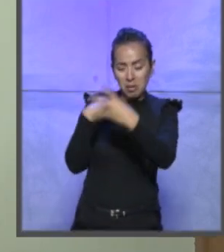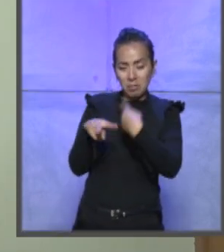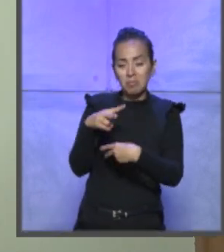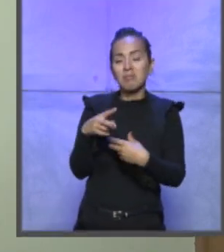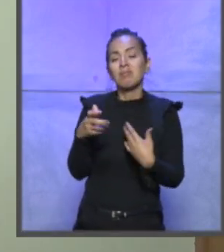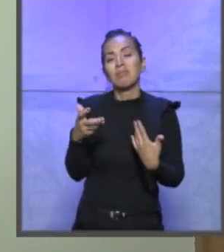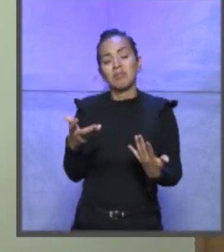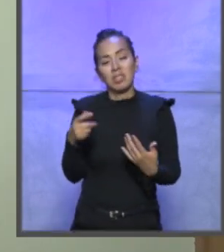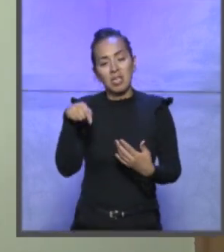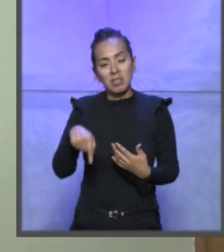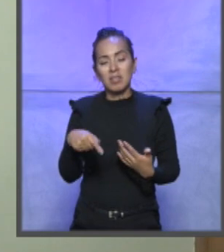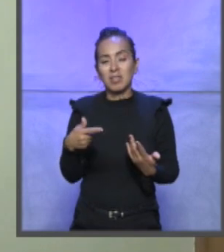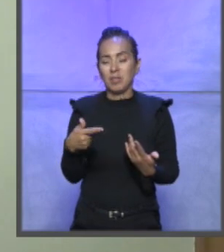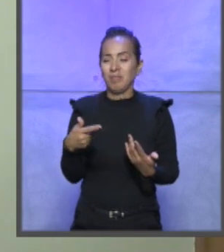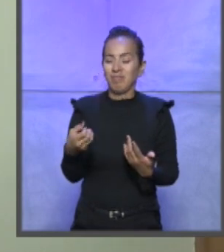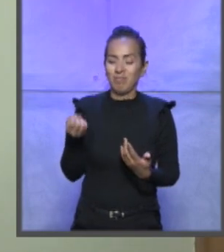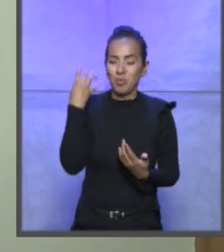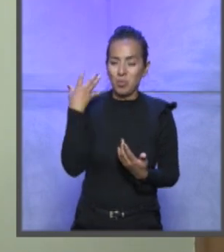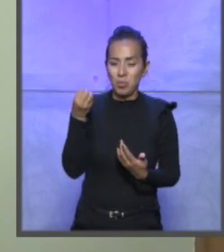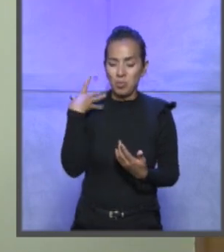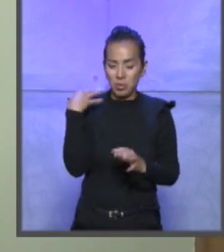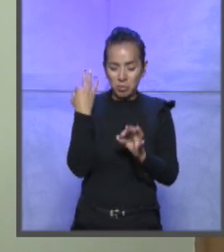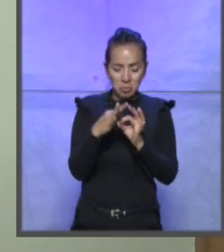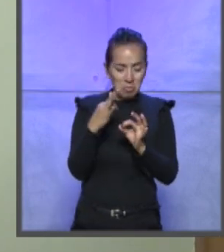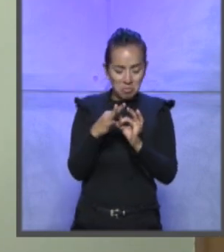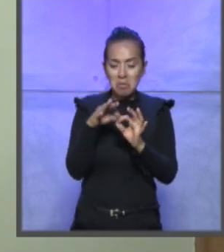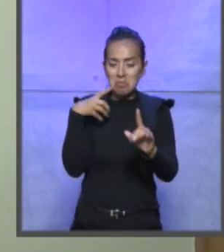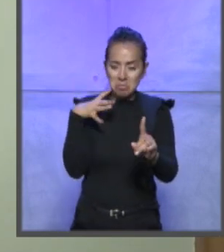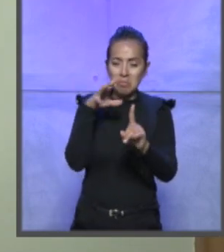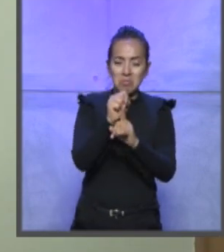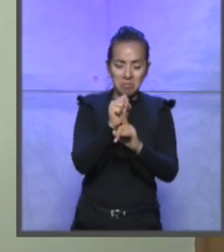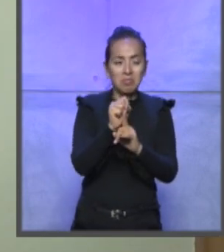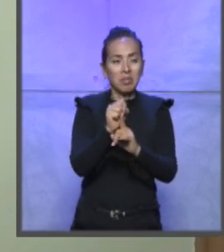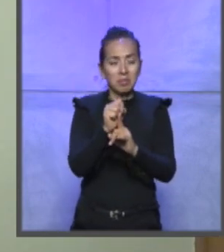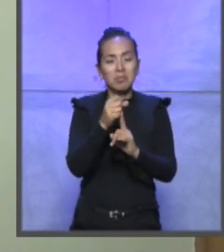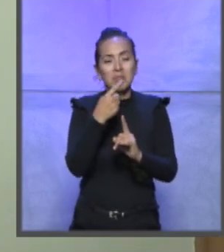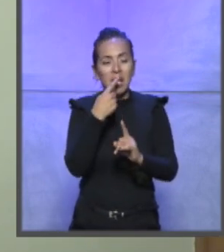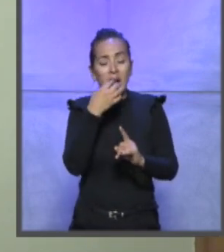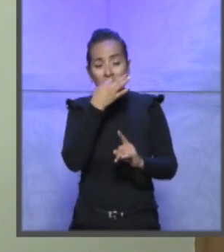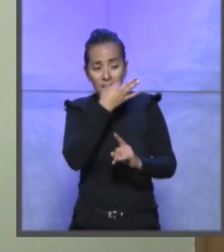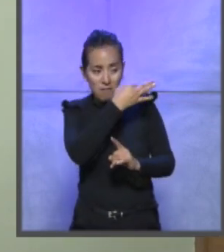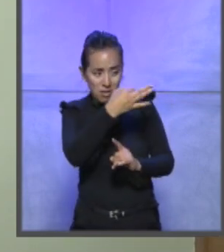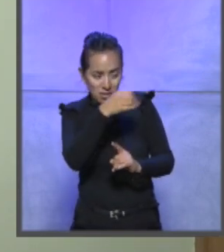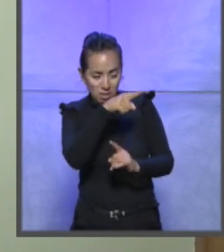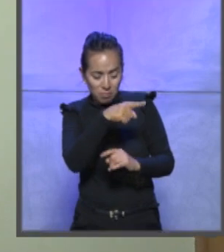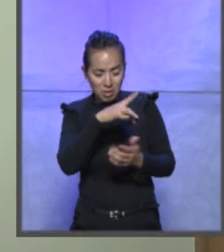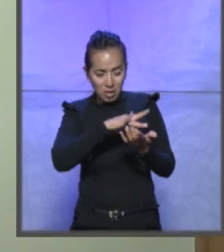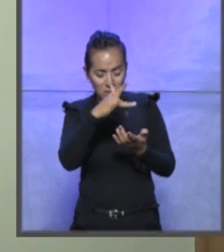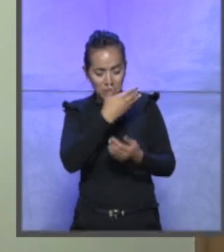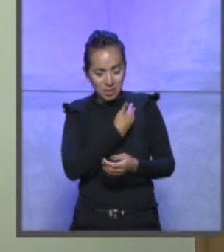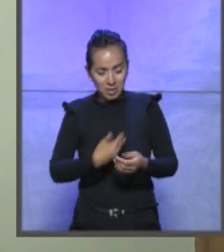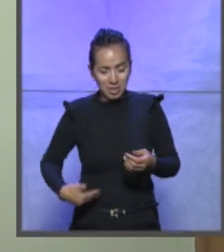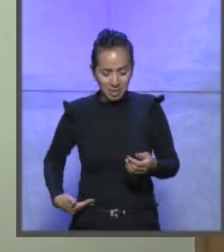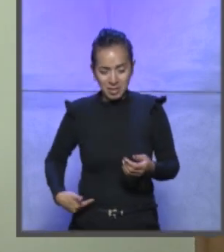fue un evento que cumple con el cometido. Entonces, mande mi agradecimiento a la presidenta